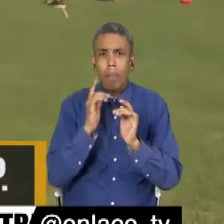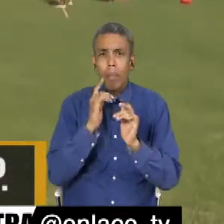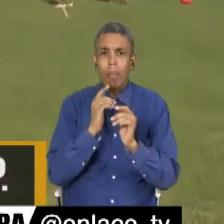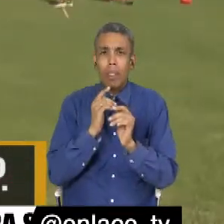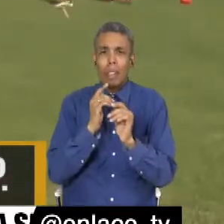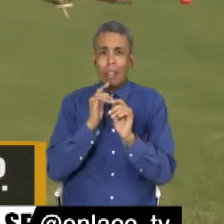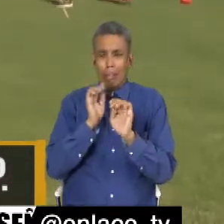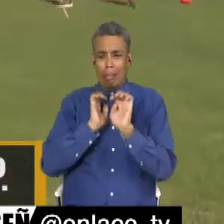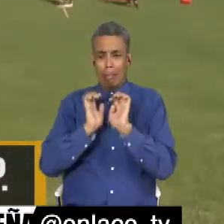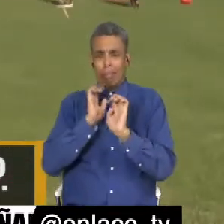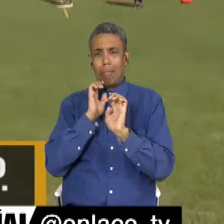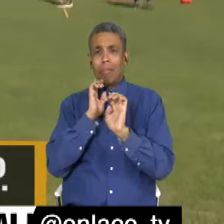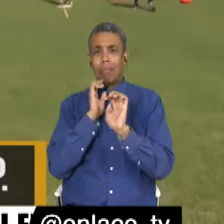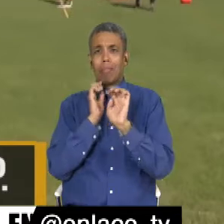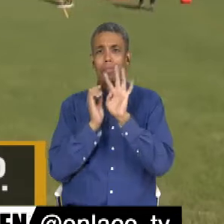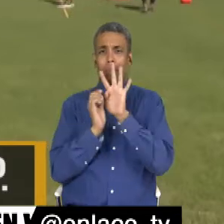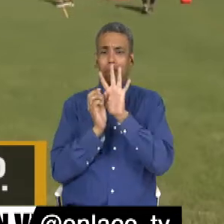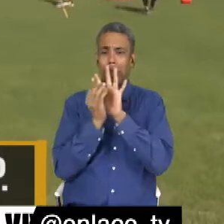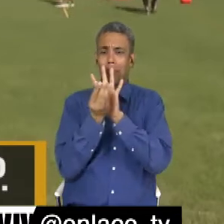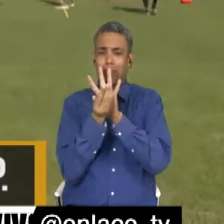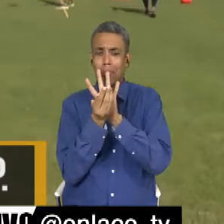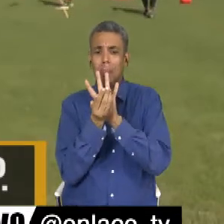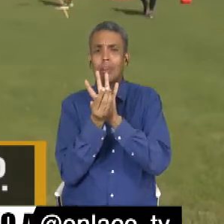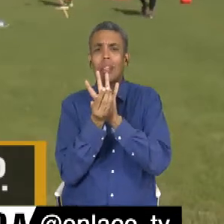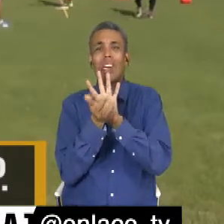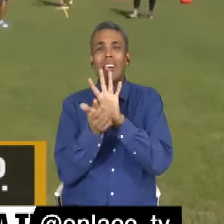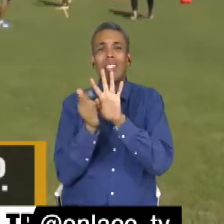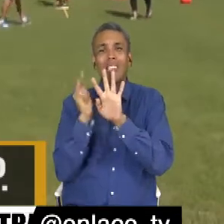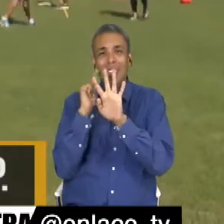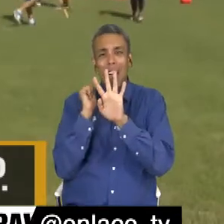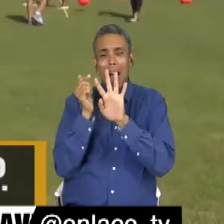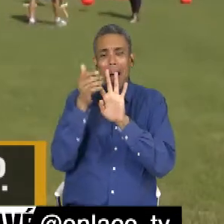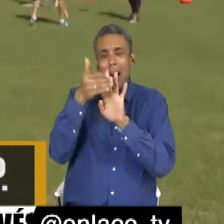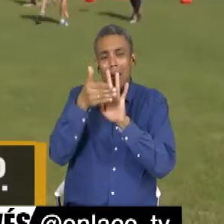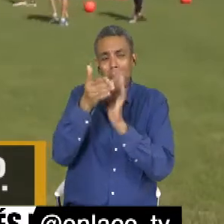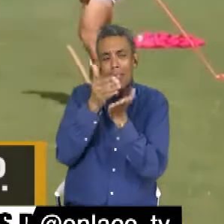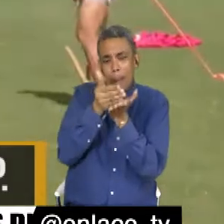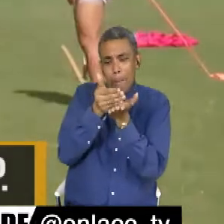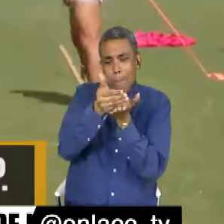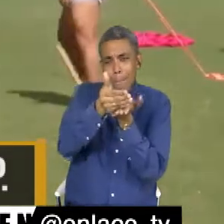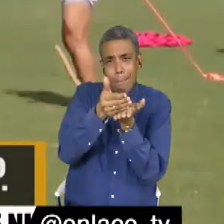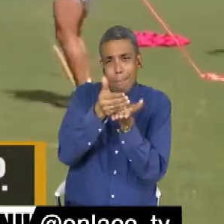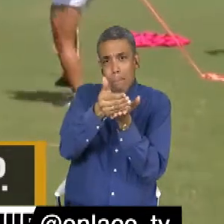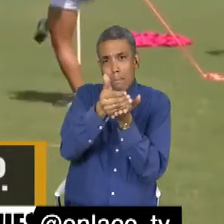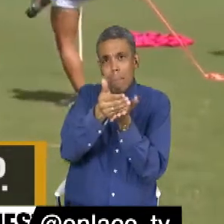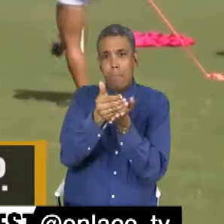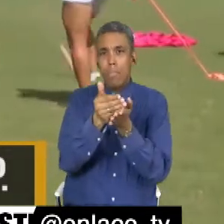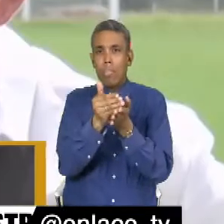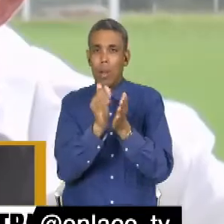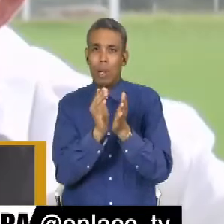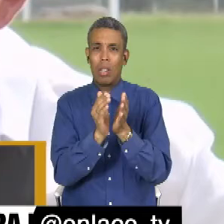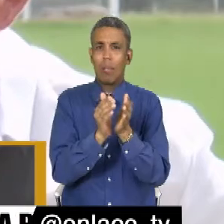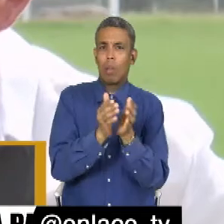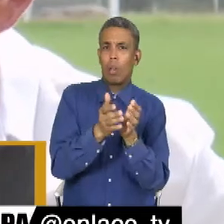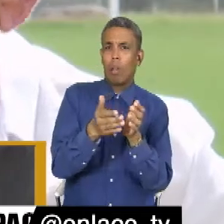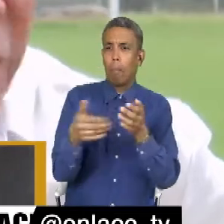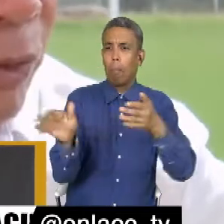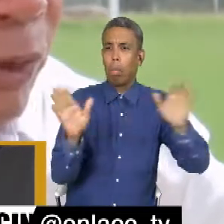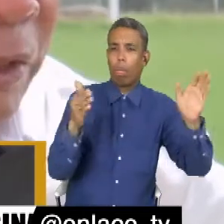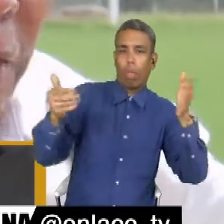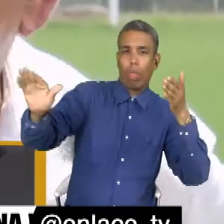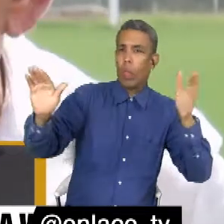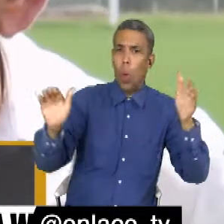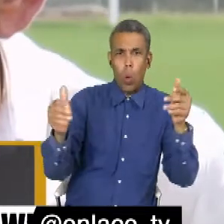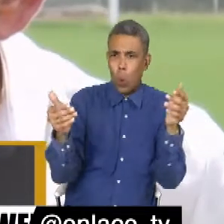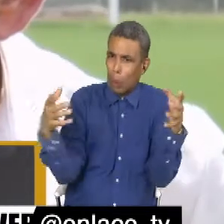faltó contra Cali, ¿no? Allí fuimos voluntariamente o involuntariamente egoístas. Y esa